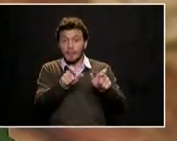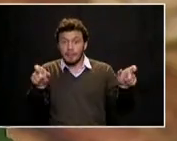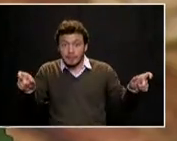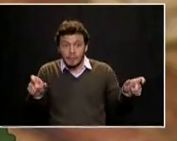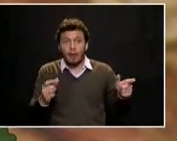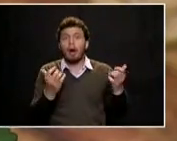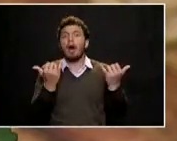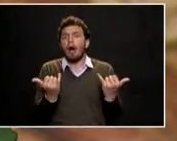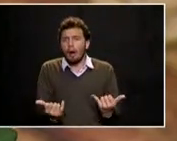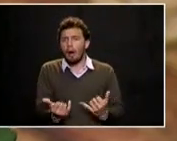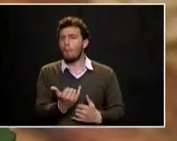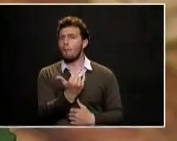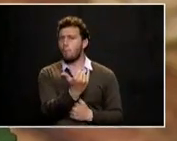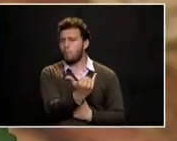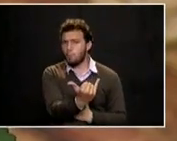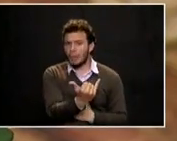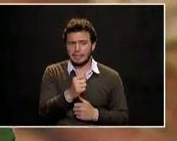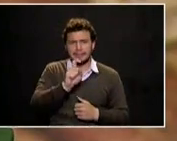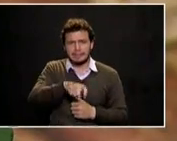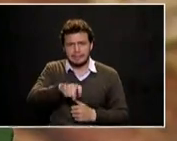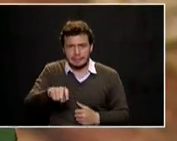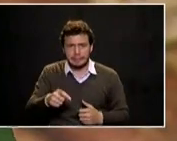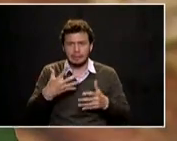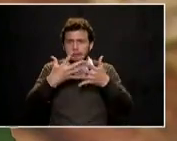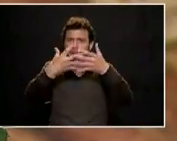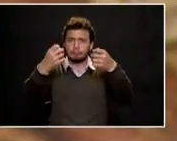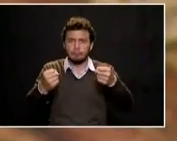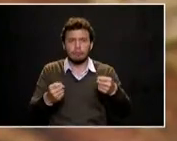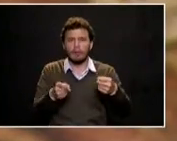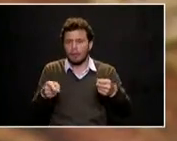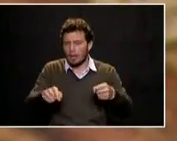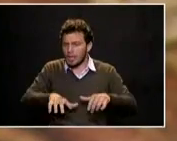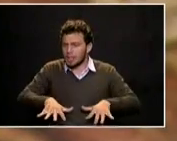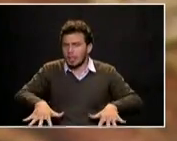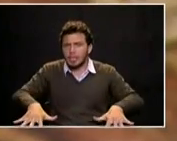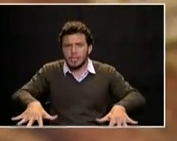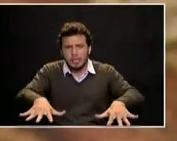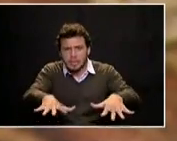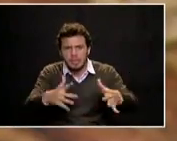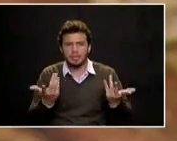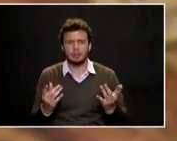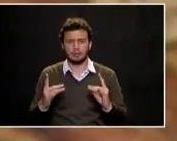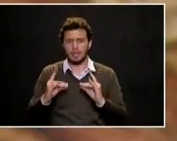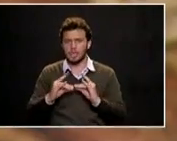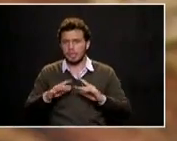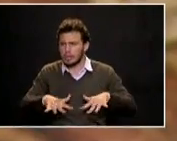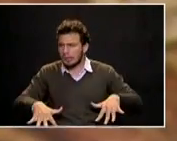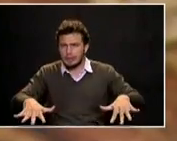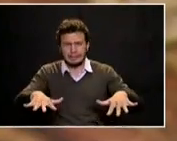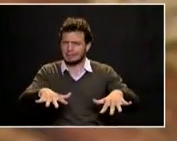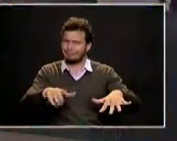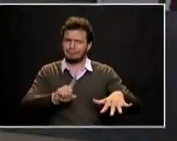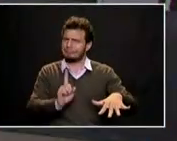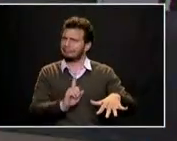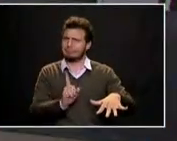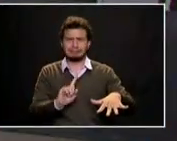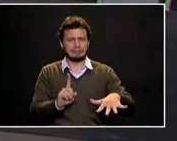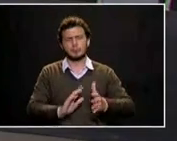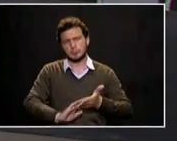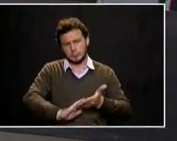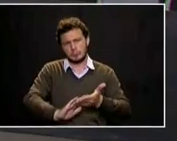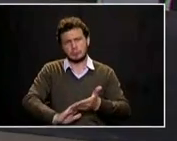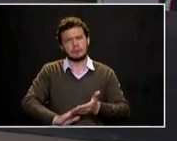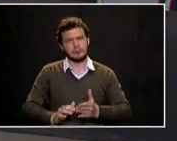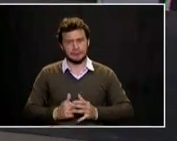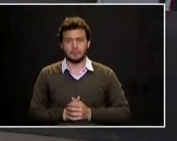este momento pasando necesidades, condiciones inhumanas en las cárceles es intolerable. Muchas gracias, candidata.